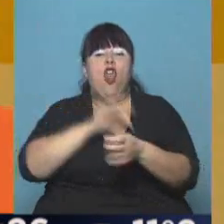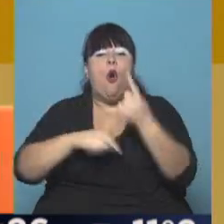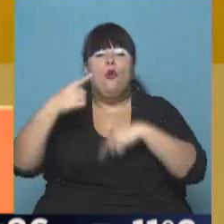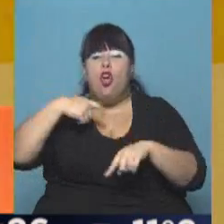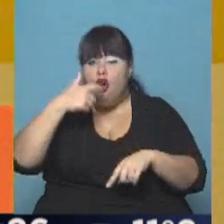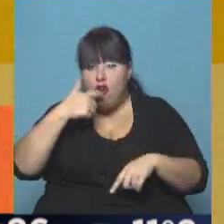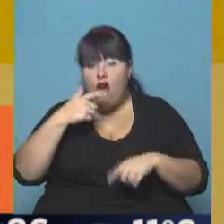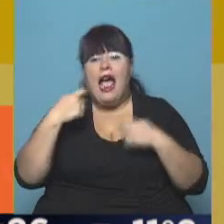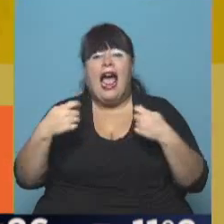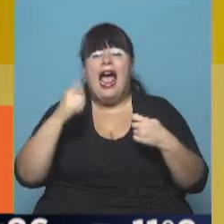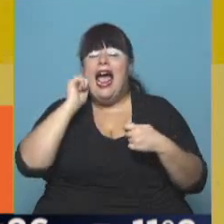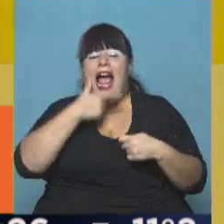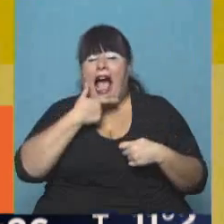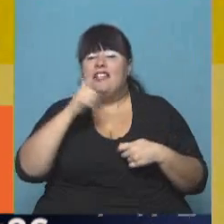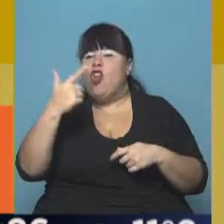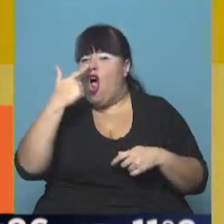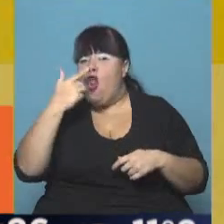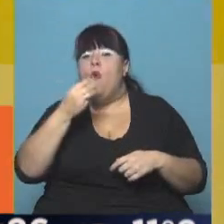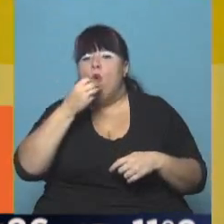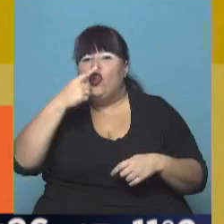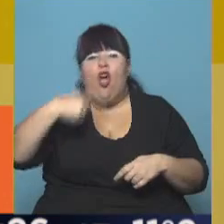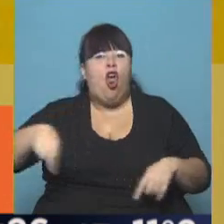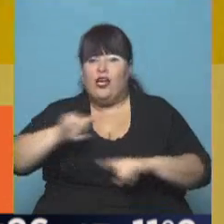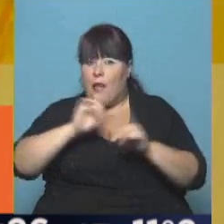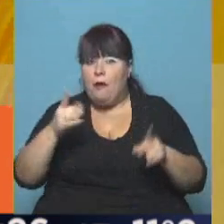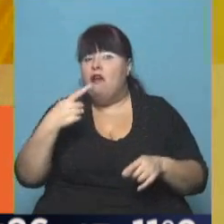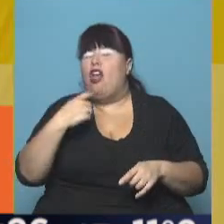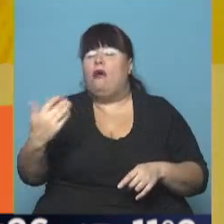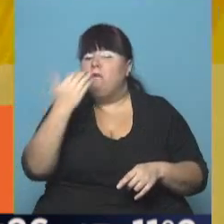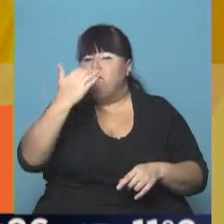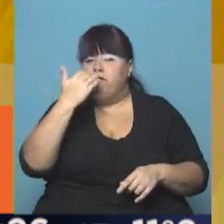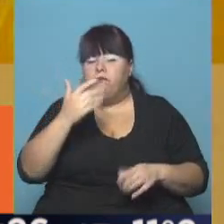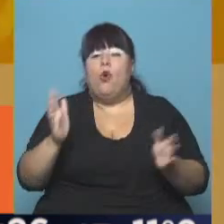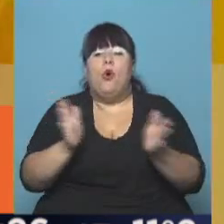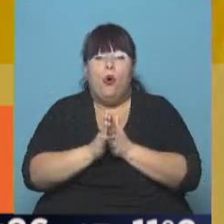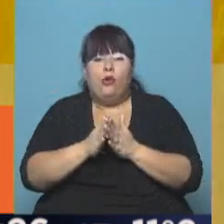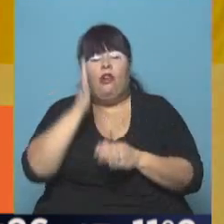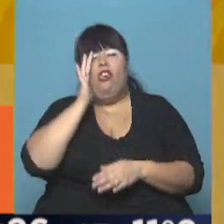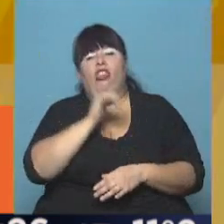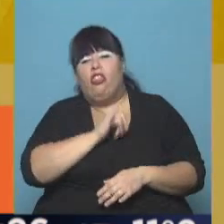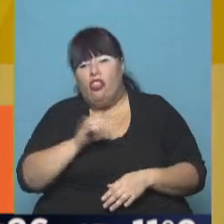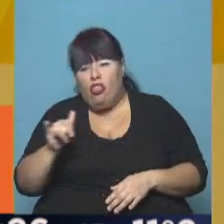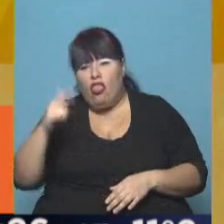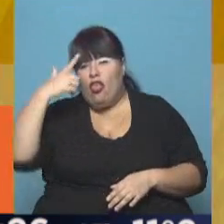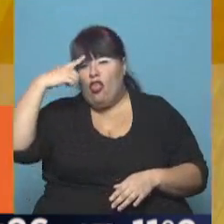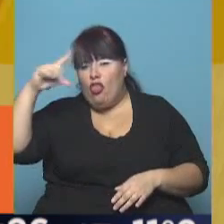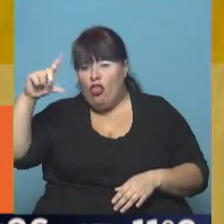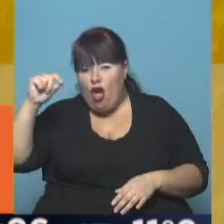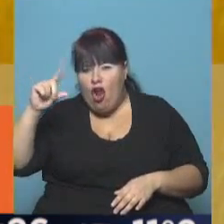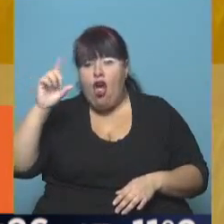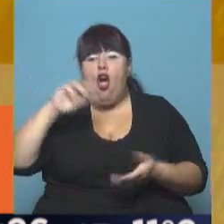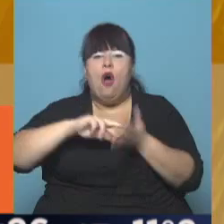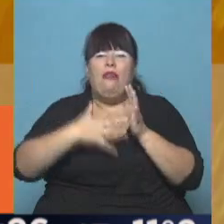es un gas que no tiene ni olor ni sabor ni color y se une te de adormecimiento te da el dolor de cabeza o